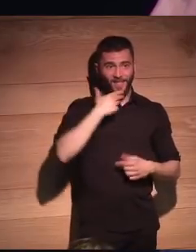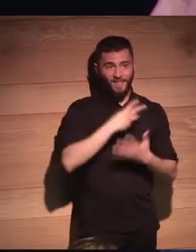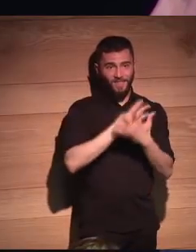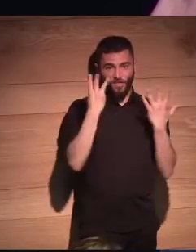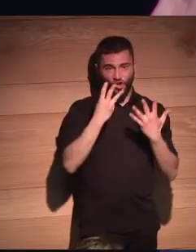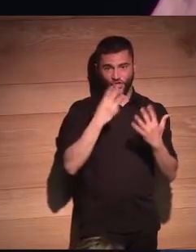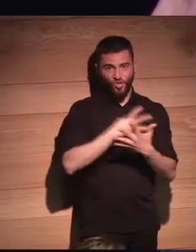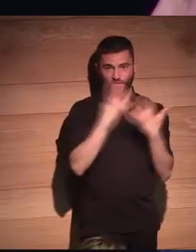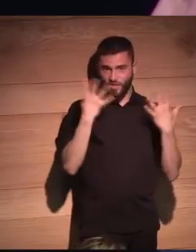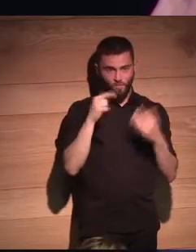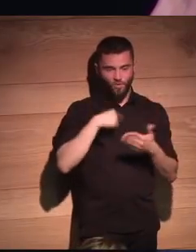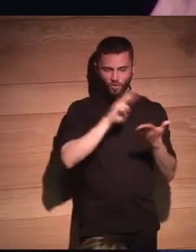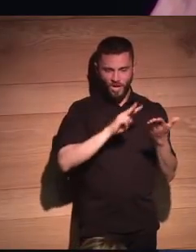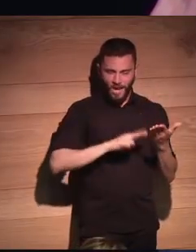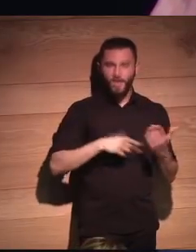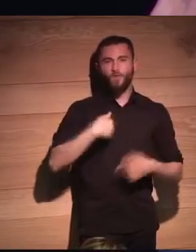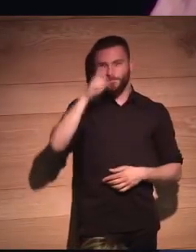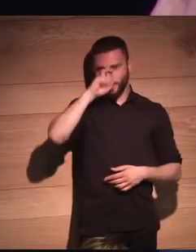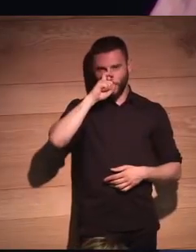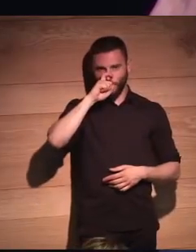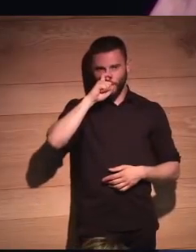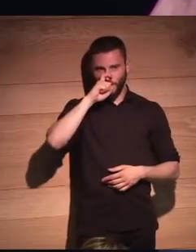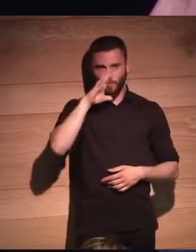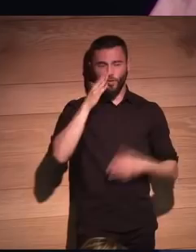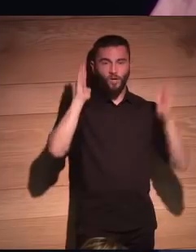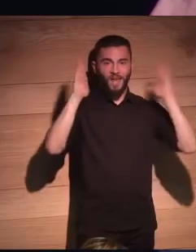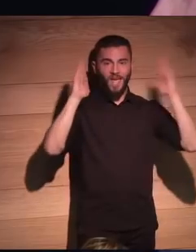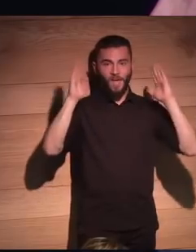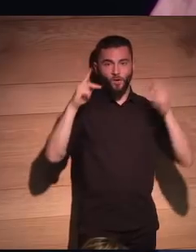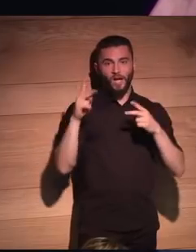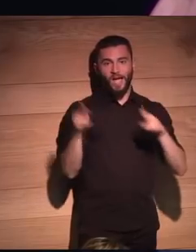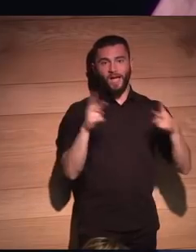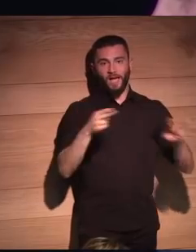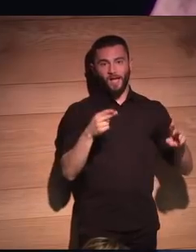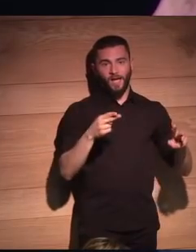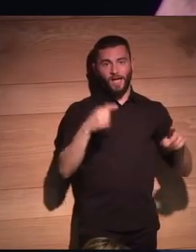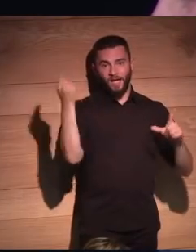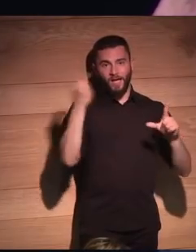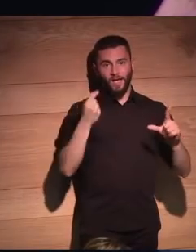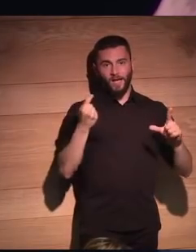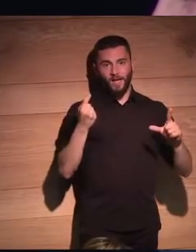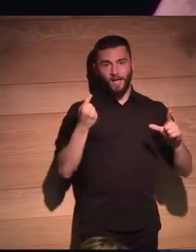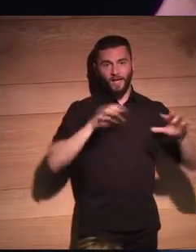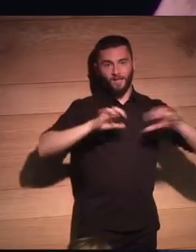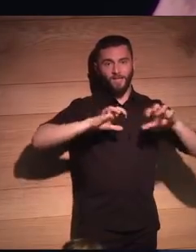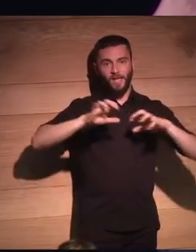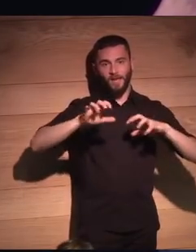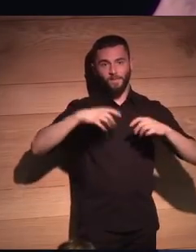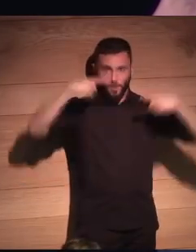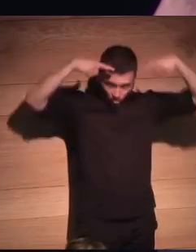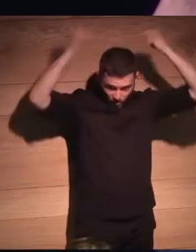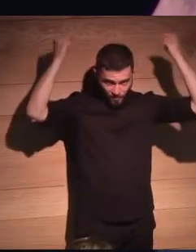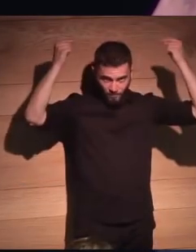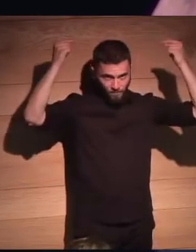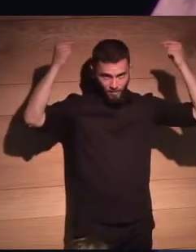años cuando lo leería. Y supongo que más o menos también por esa época descubrí la serie de animación de Bruce Timm, que también fue un amor